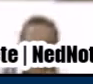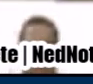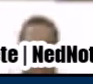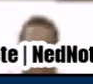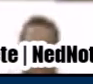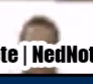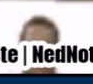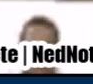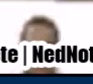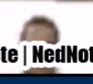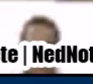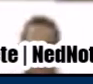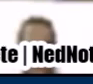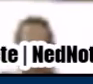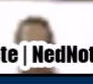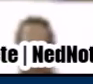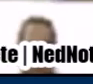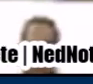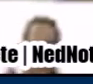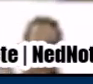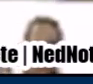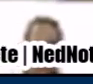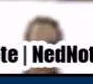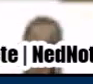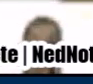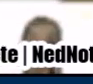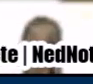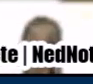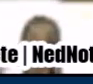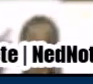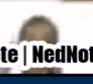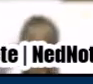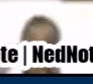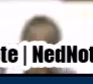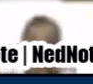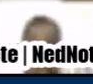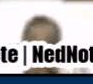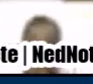dictadura, la dictadura es, en el ejercicio este de soberbia, expulsando a la